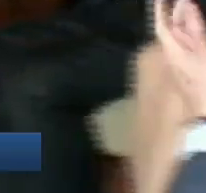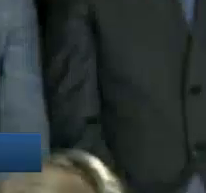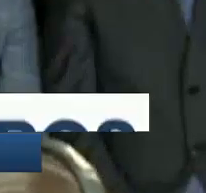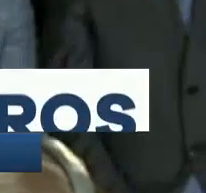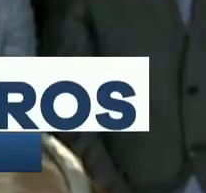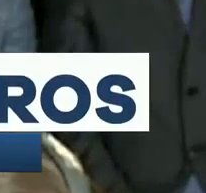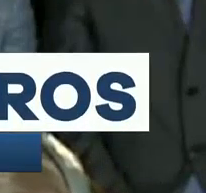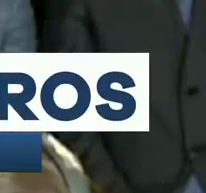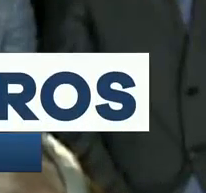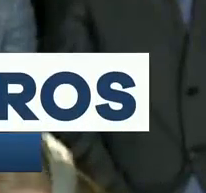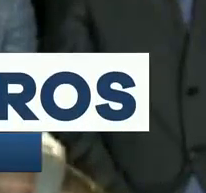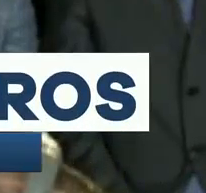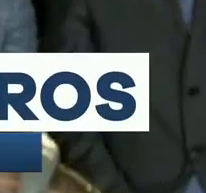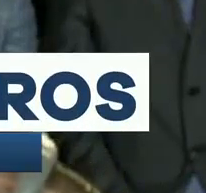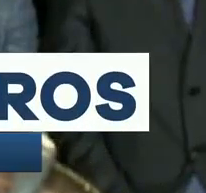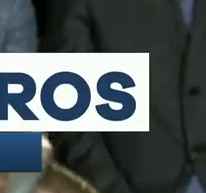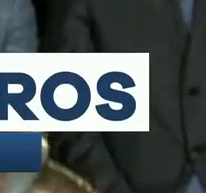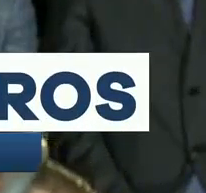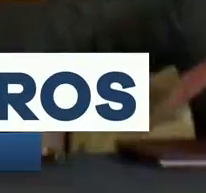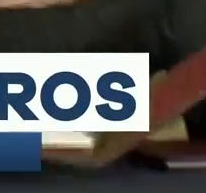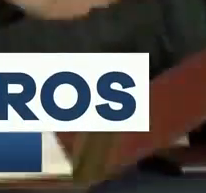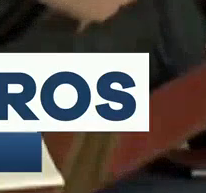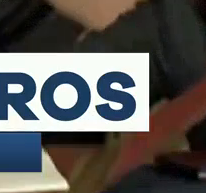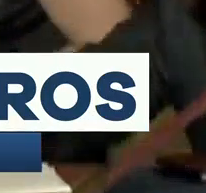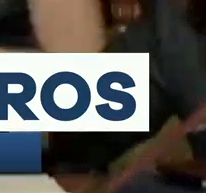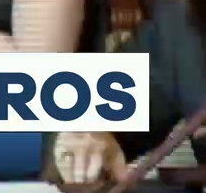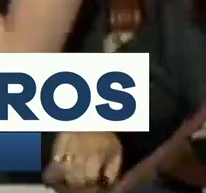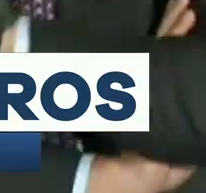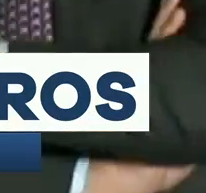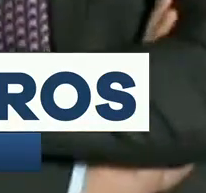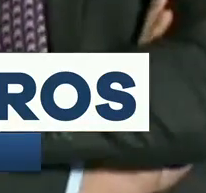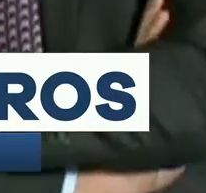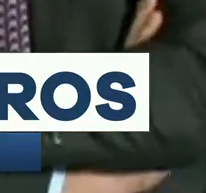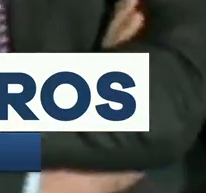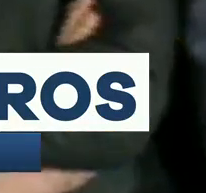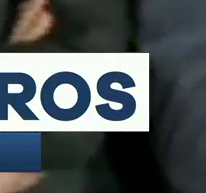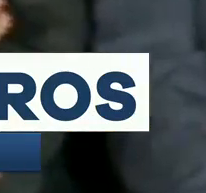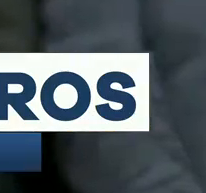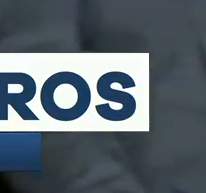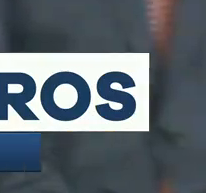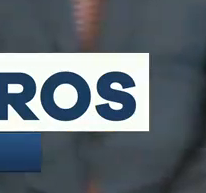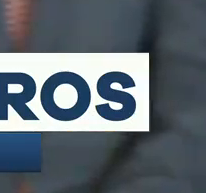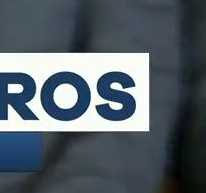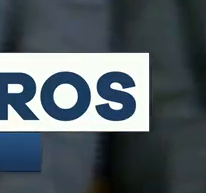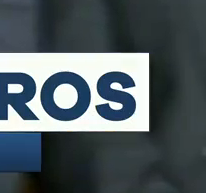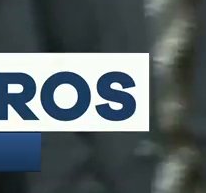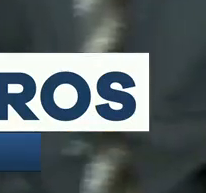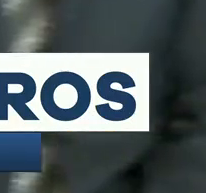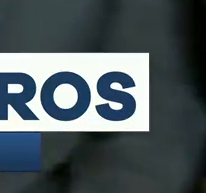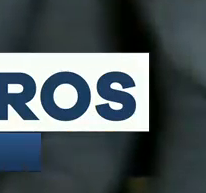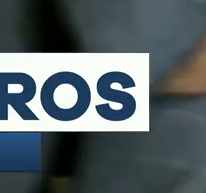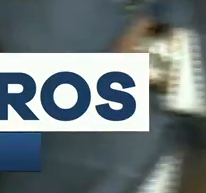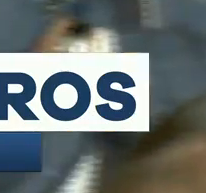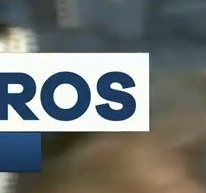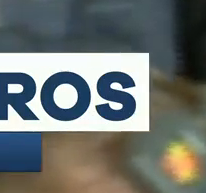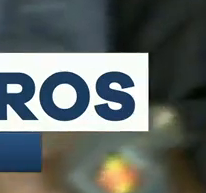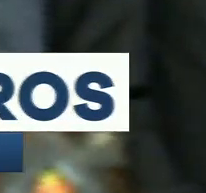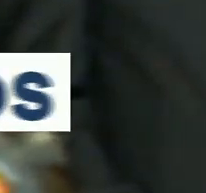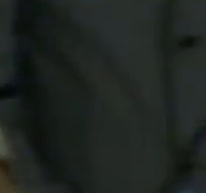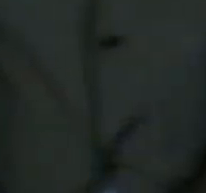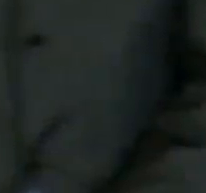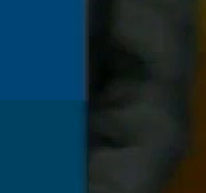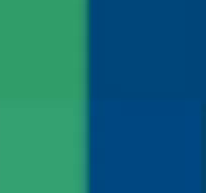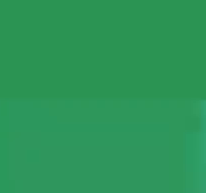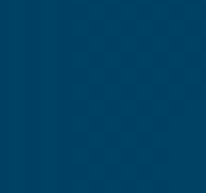Se renovó el gabinete ministerial. Son 7 cambios que van desde nuevas autoridades hasta la fusión y creación de instituciones de